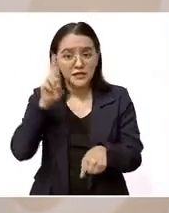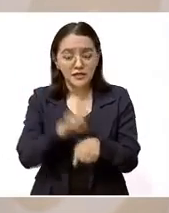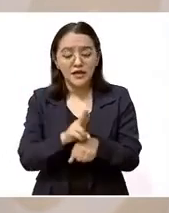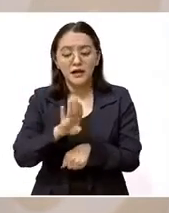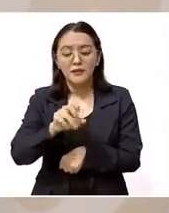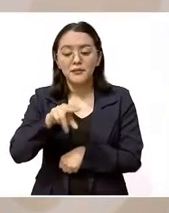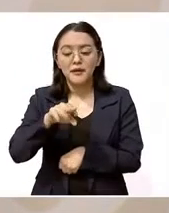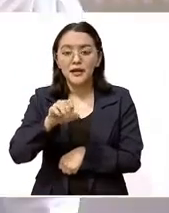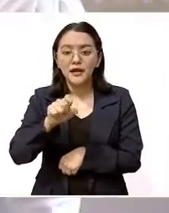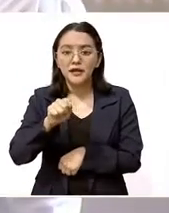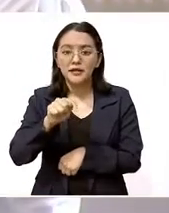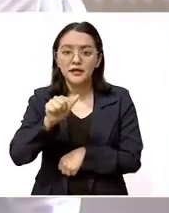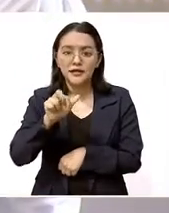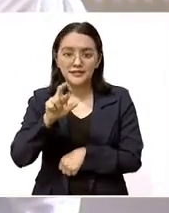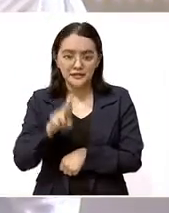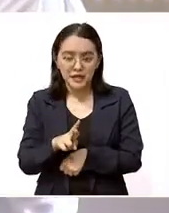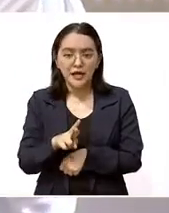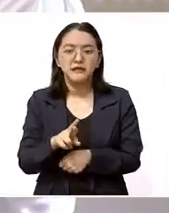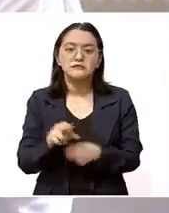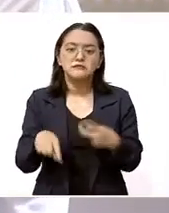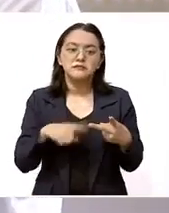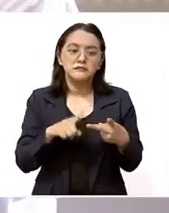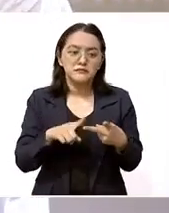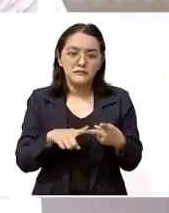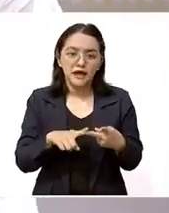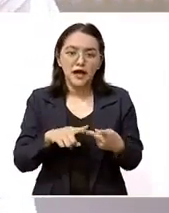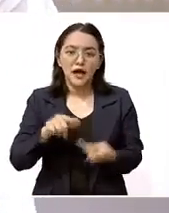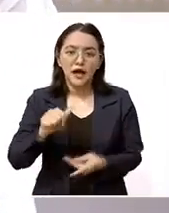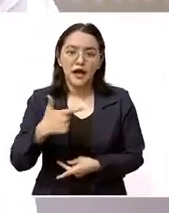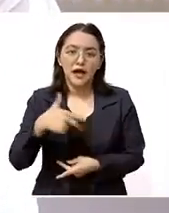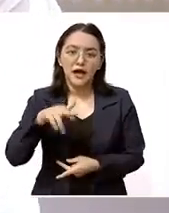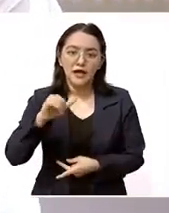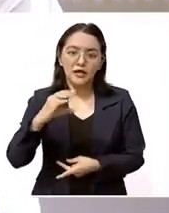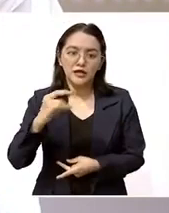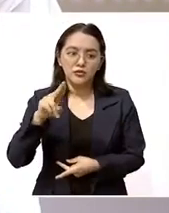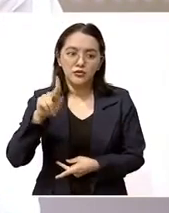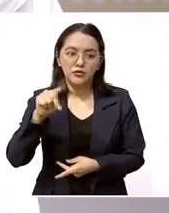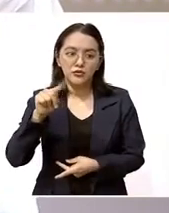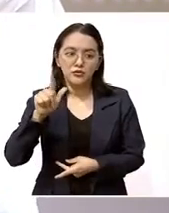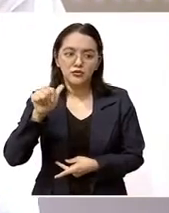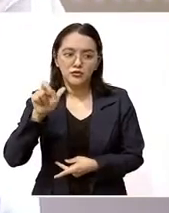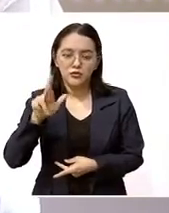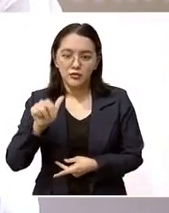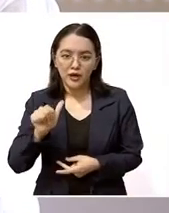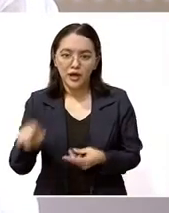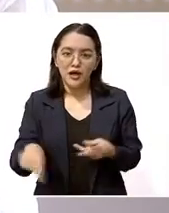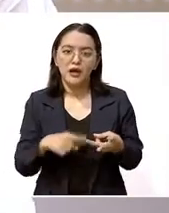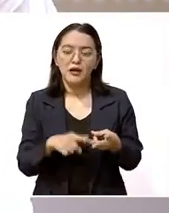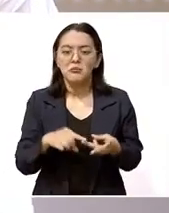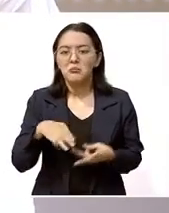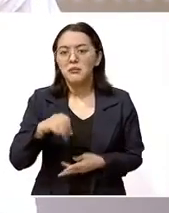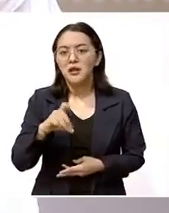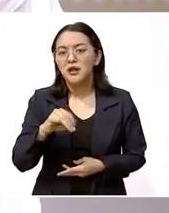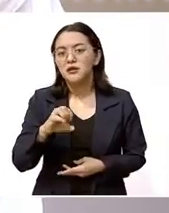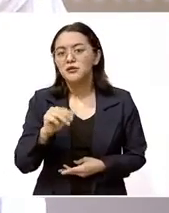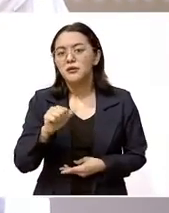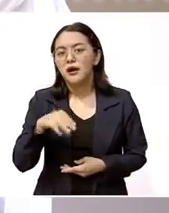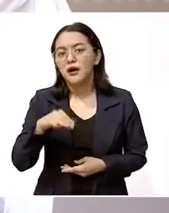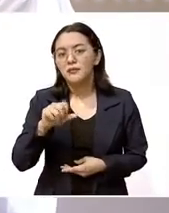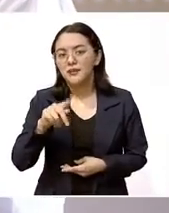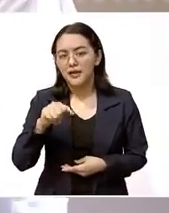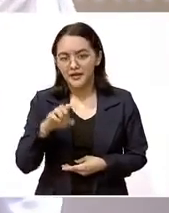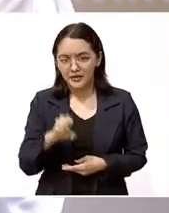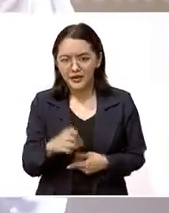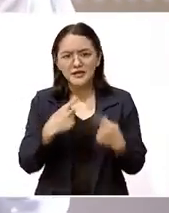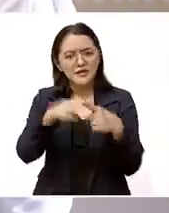Medio Ambiente, así como de diversas instituciones estatales y nacionales, con